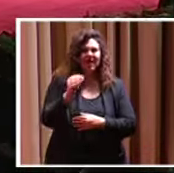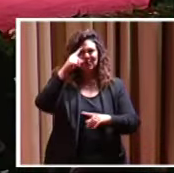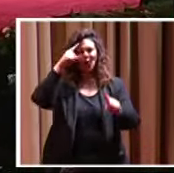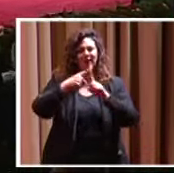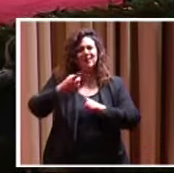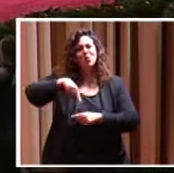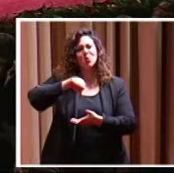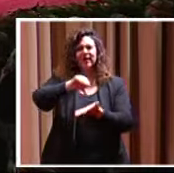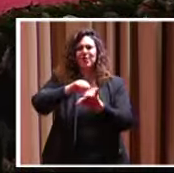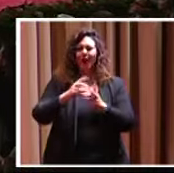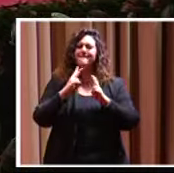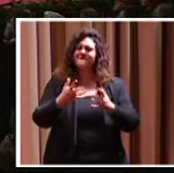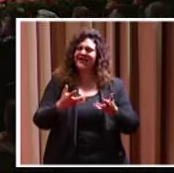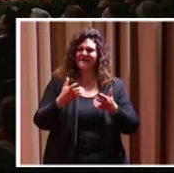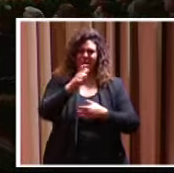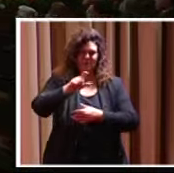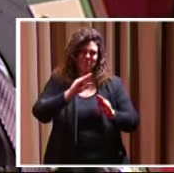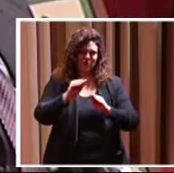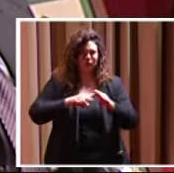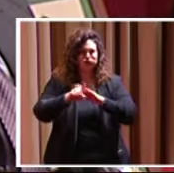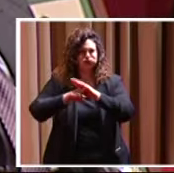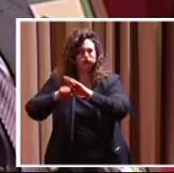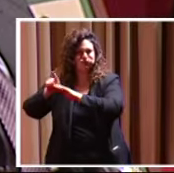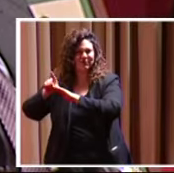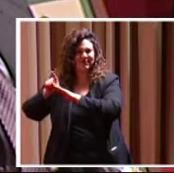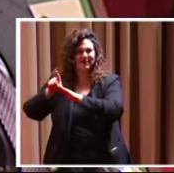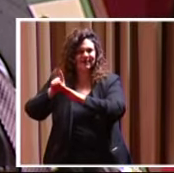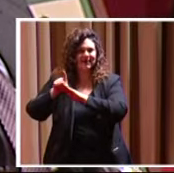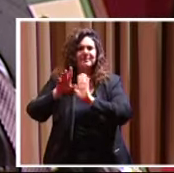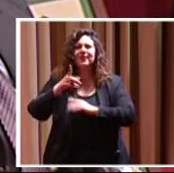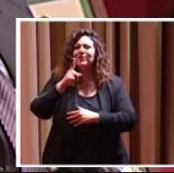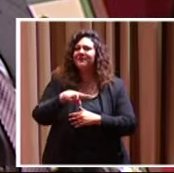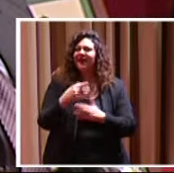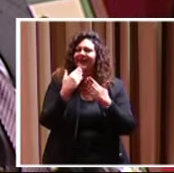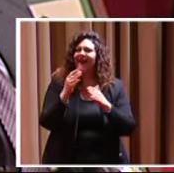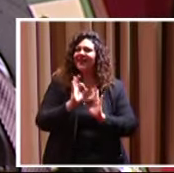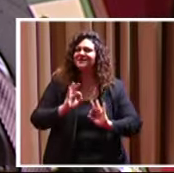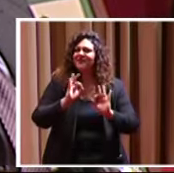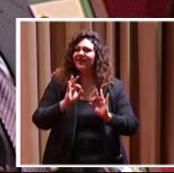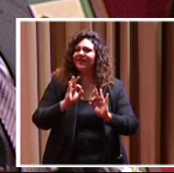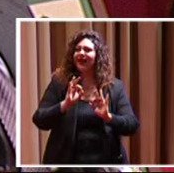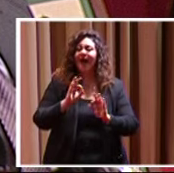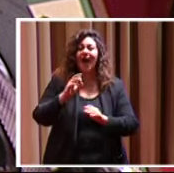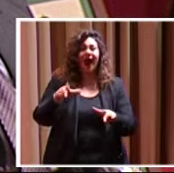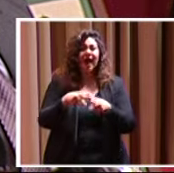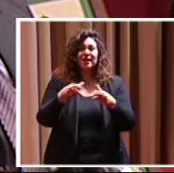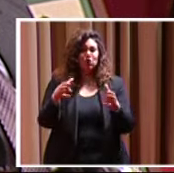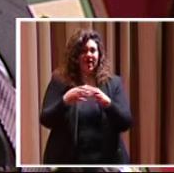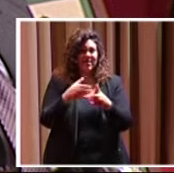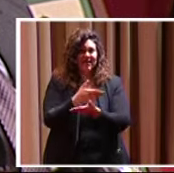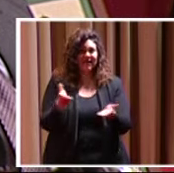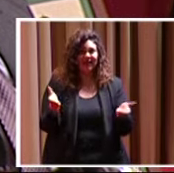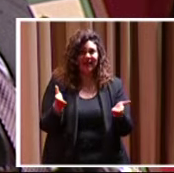nuestra ciudad y sus habitantes. Pero también un agradecimiento especial a la sociedad civil granadina